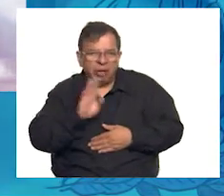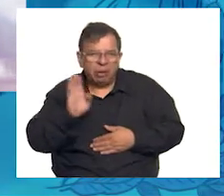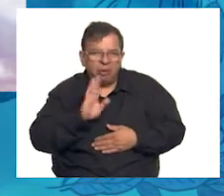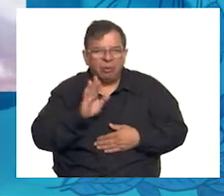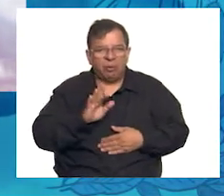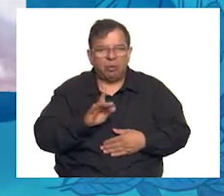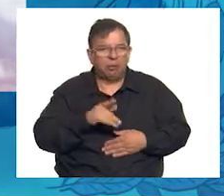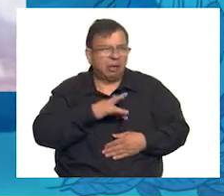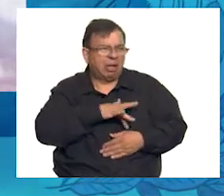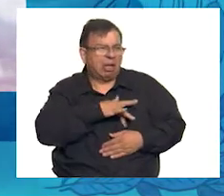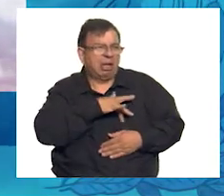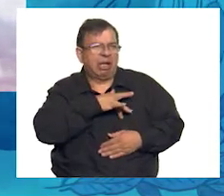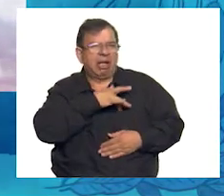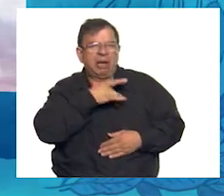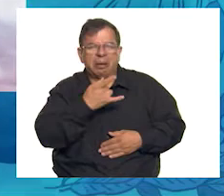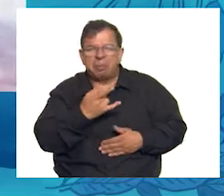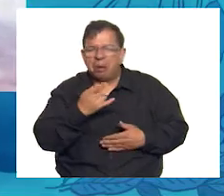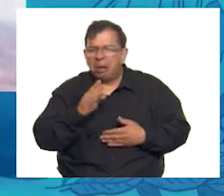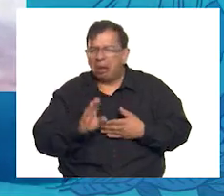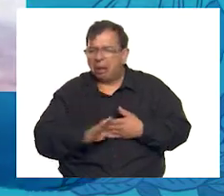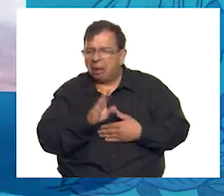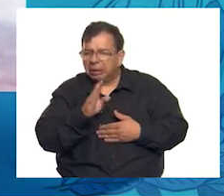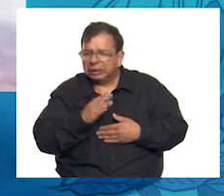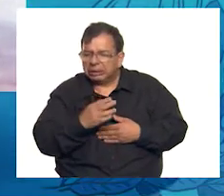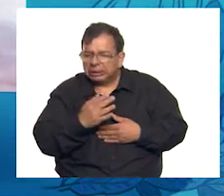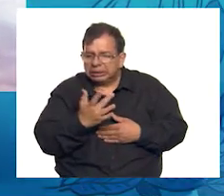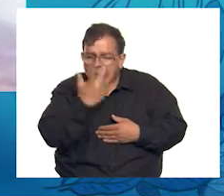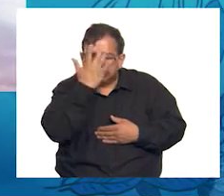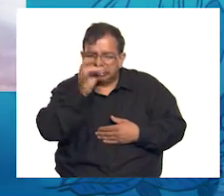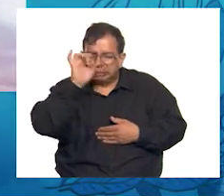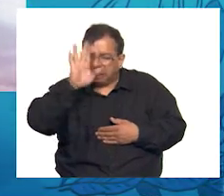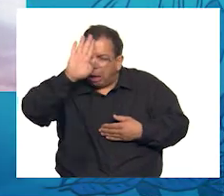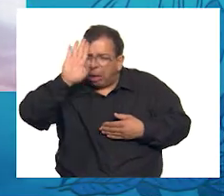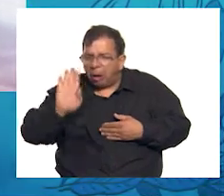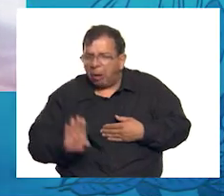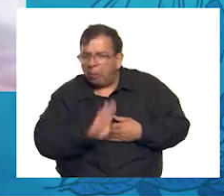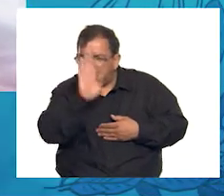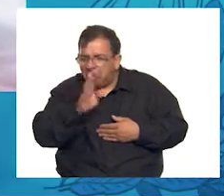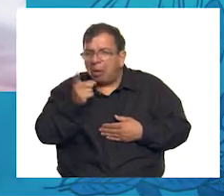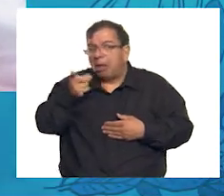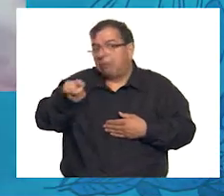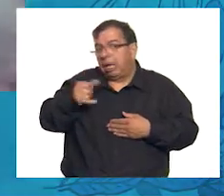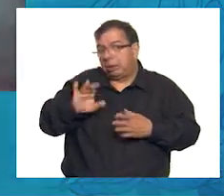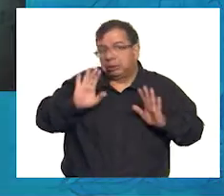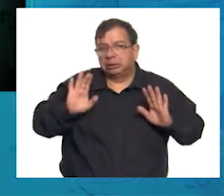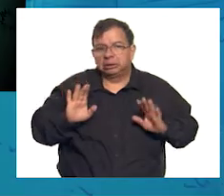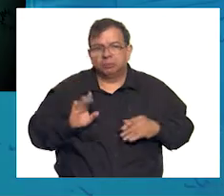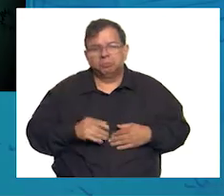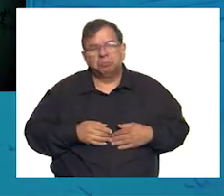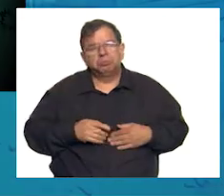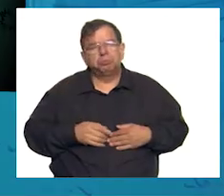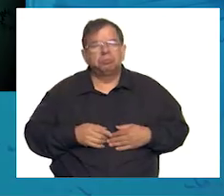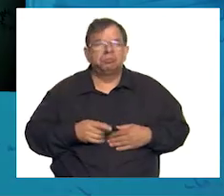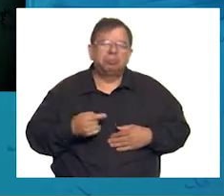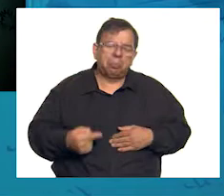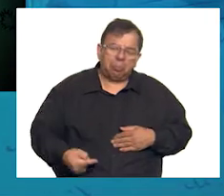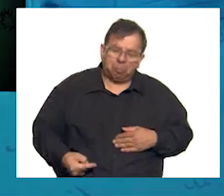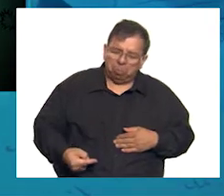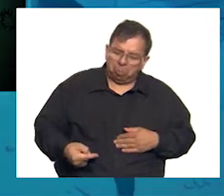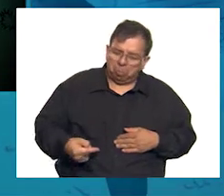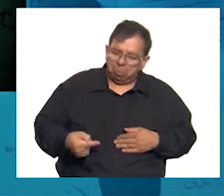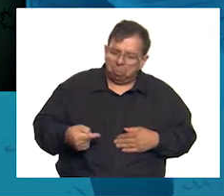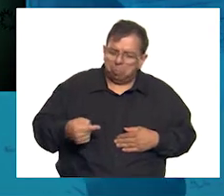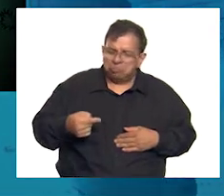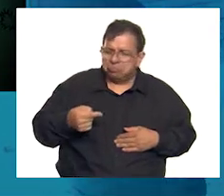enamorar a las personas y que sabía de hechizos y brujería. Así fue. Así creció